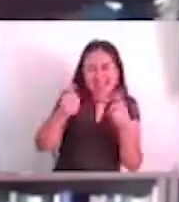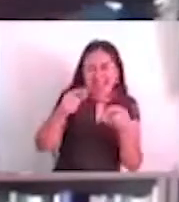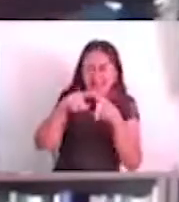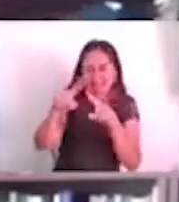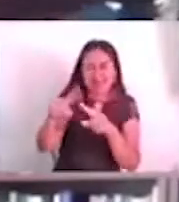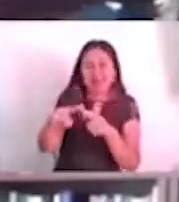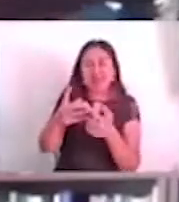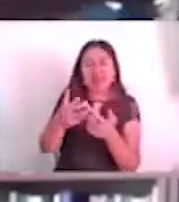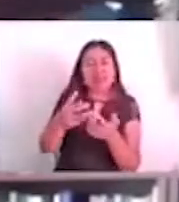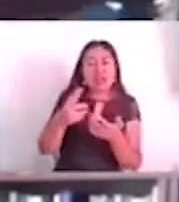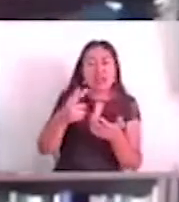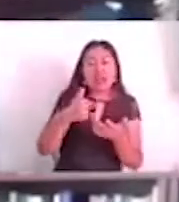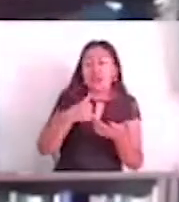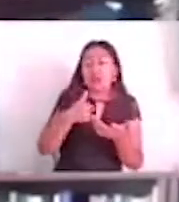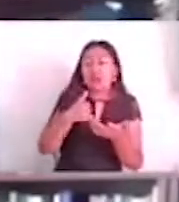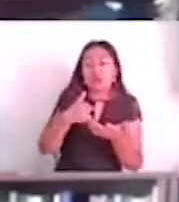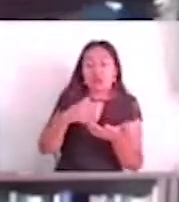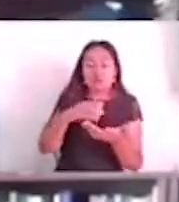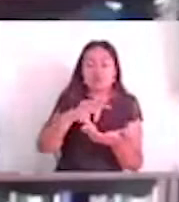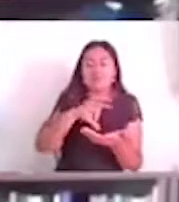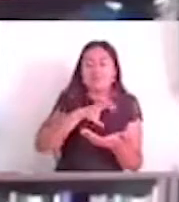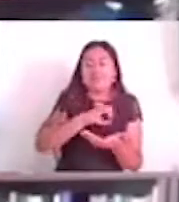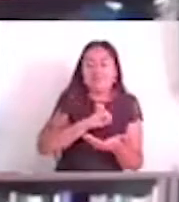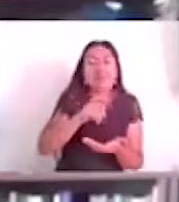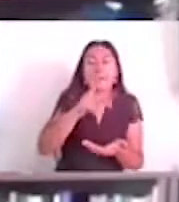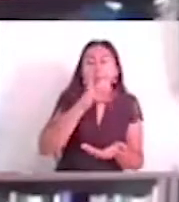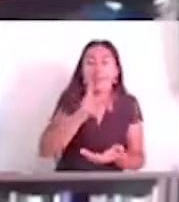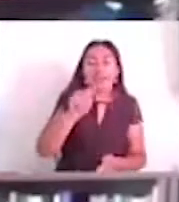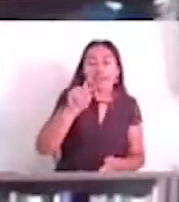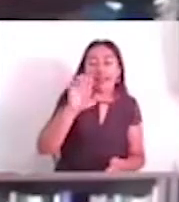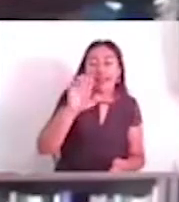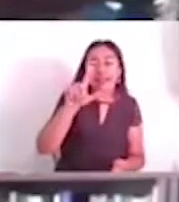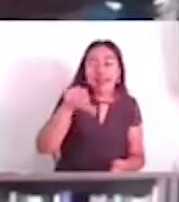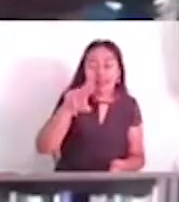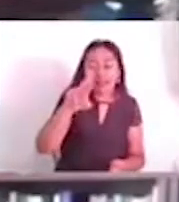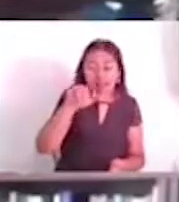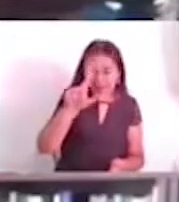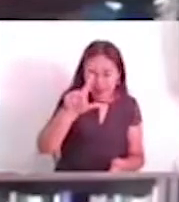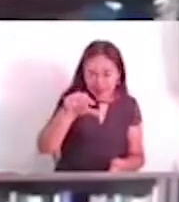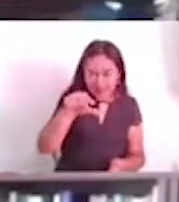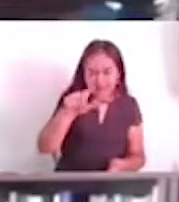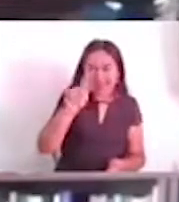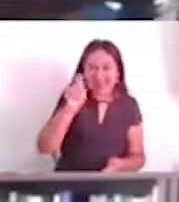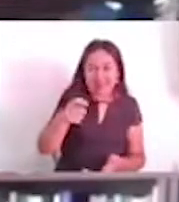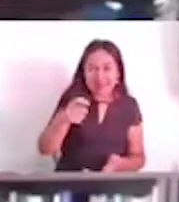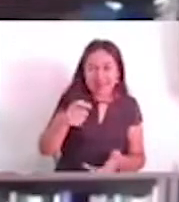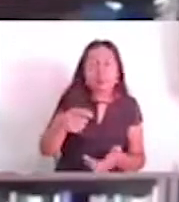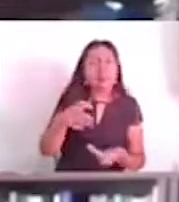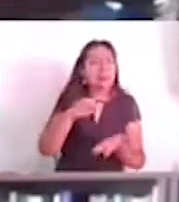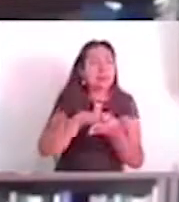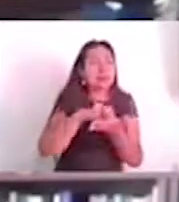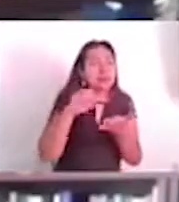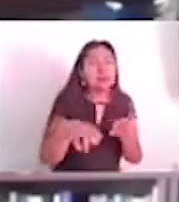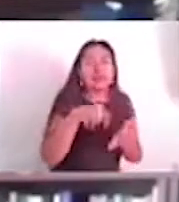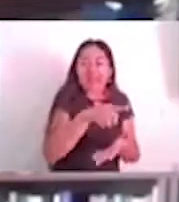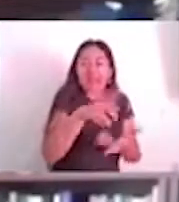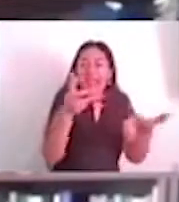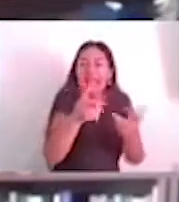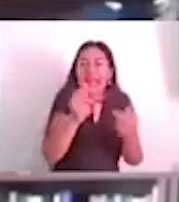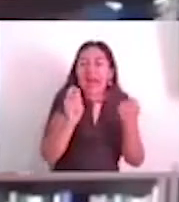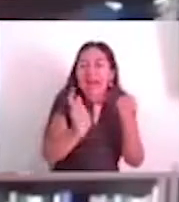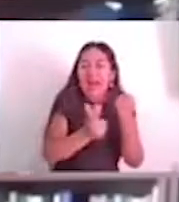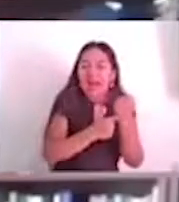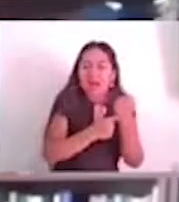me encanta, porque tequitqui es el trabajo que se hace para pagar, para hacer algo por, en este caso, por los